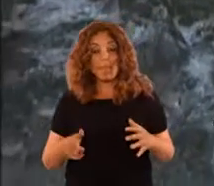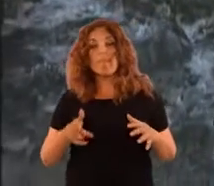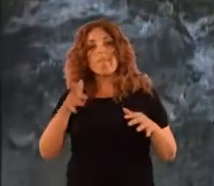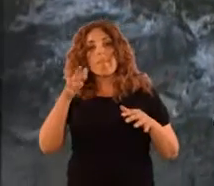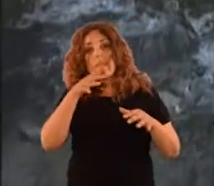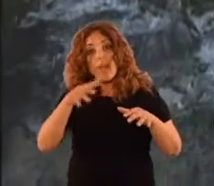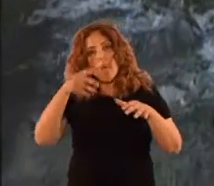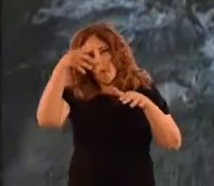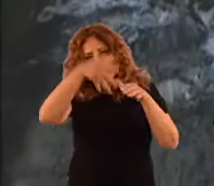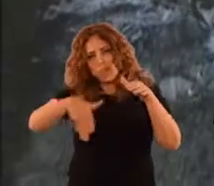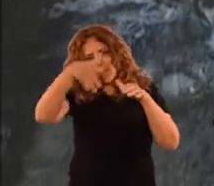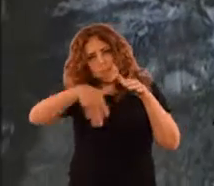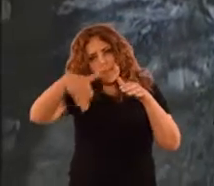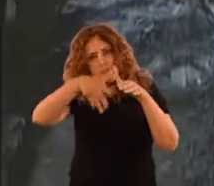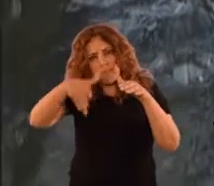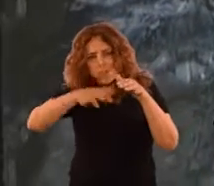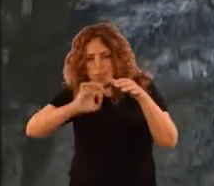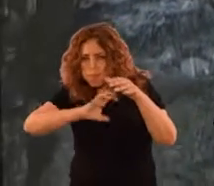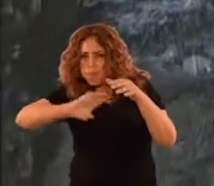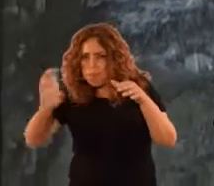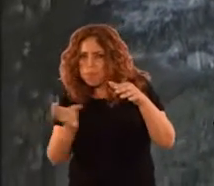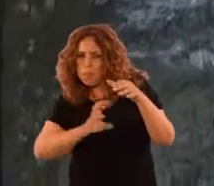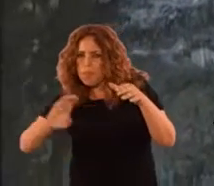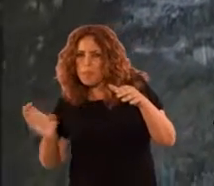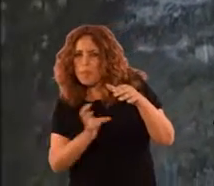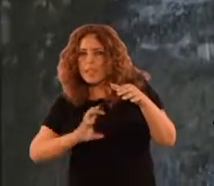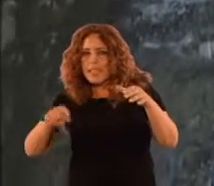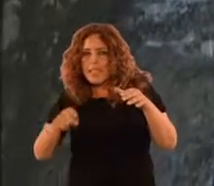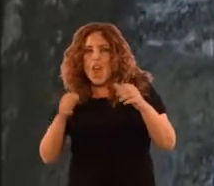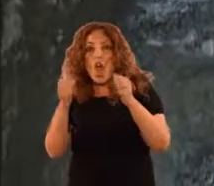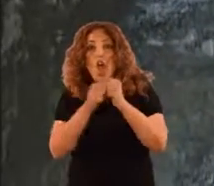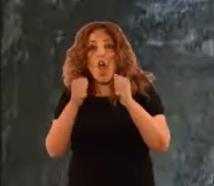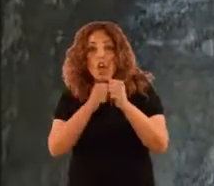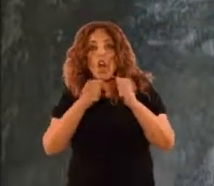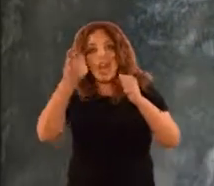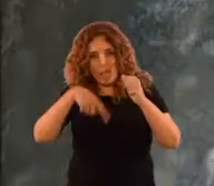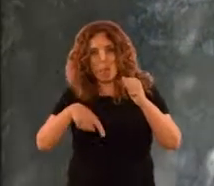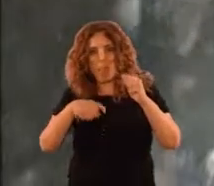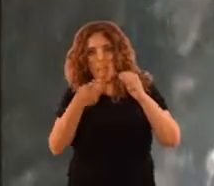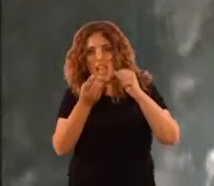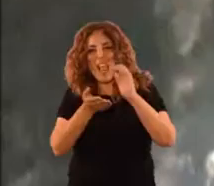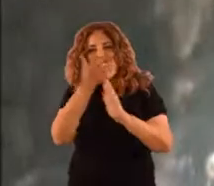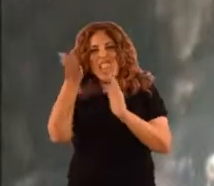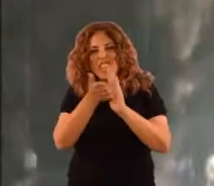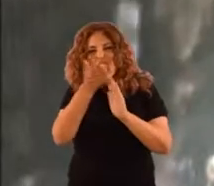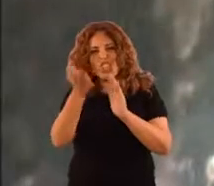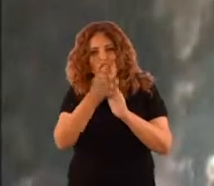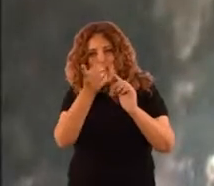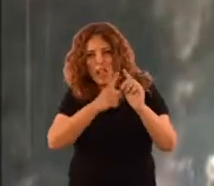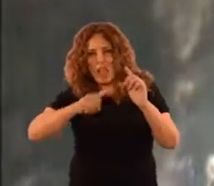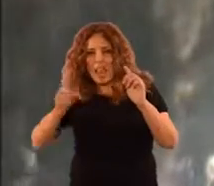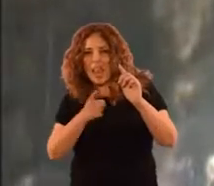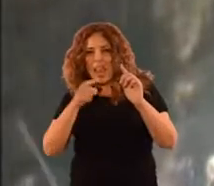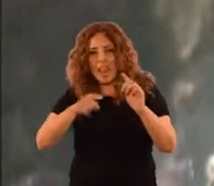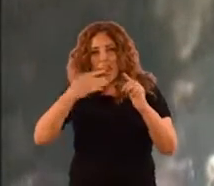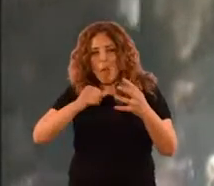A la vez que el agua disuelve y desarrolla los principales conductos de circulación, impregna toda la roca de yeso, comenzando